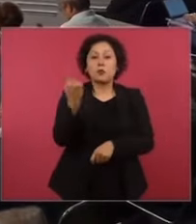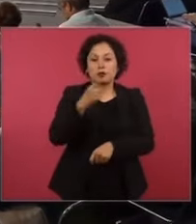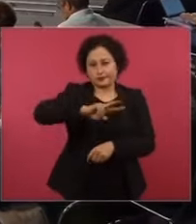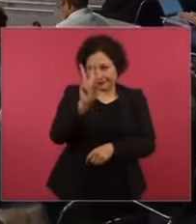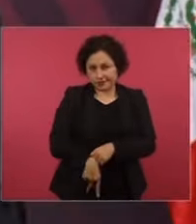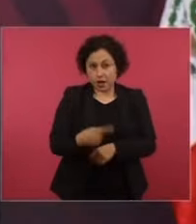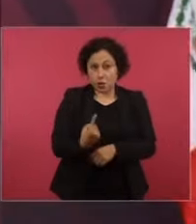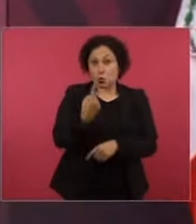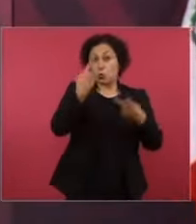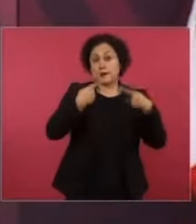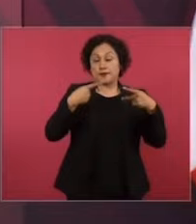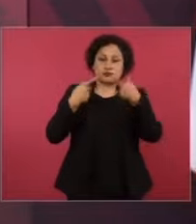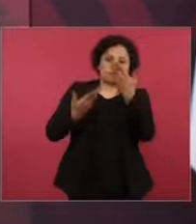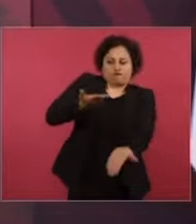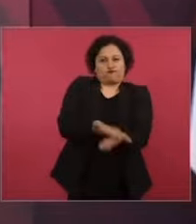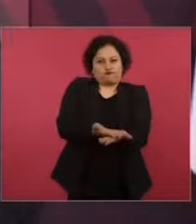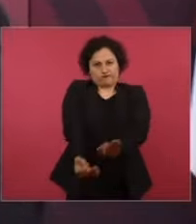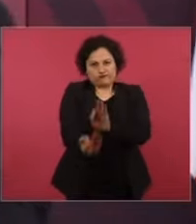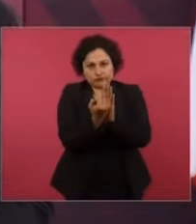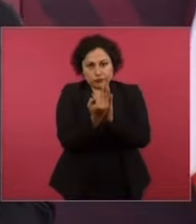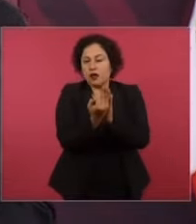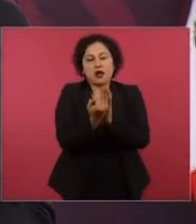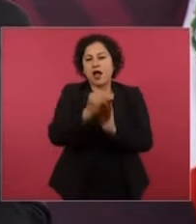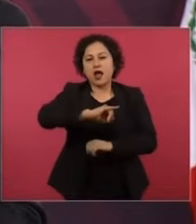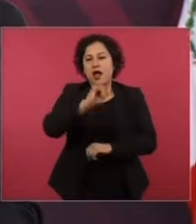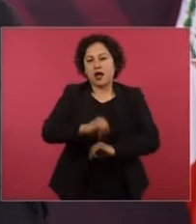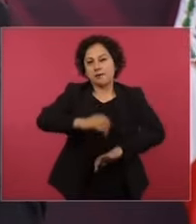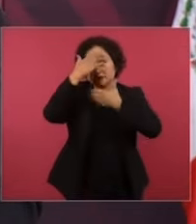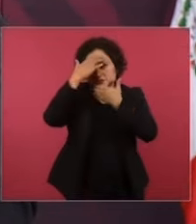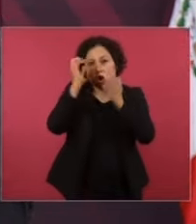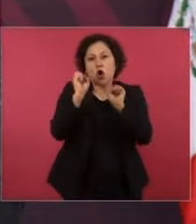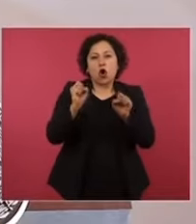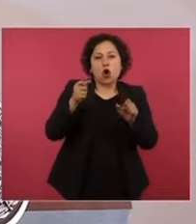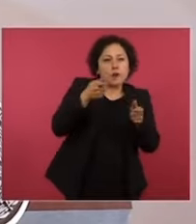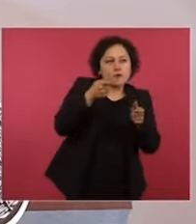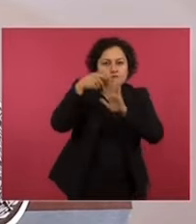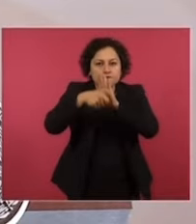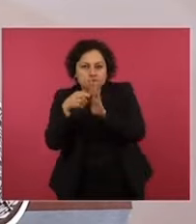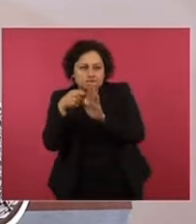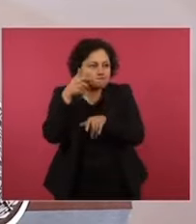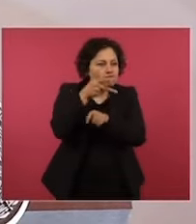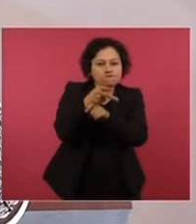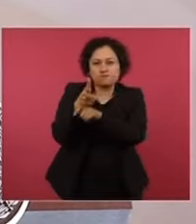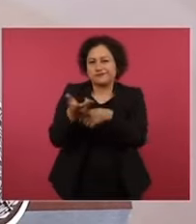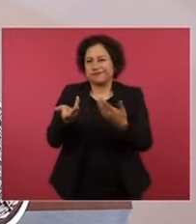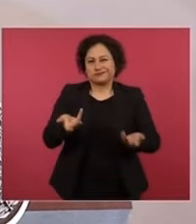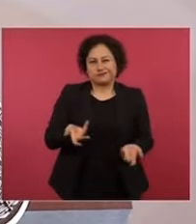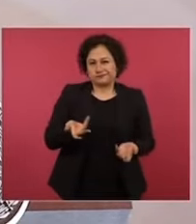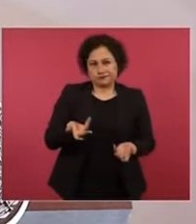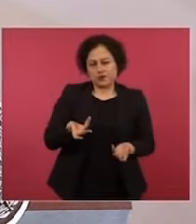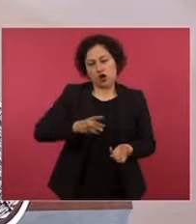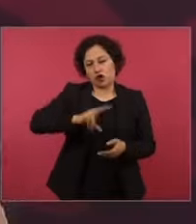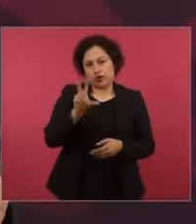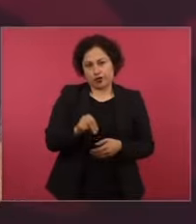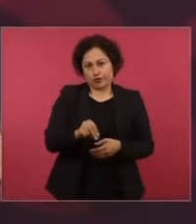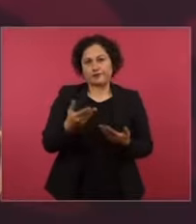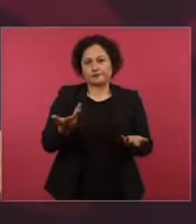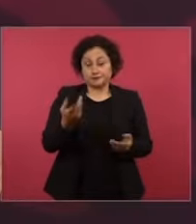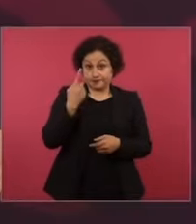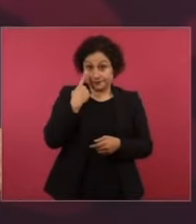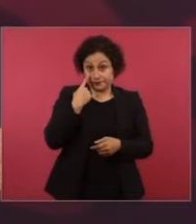encapuchado ni está grabando aquí adicionalmente eh se